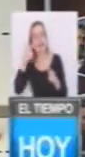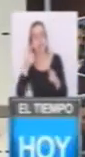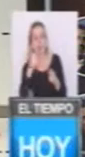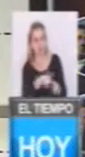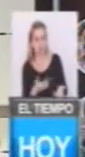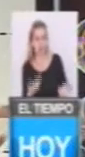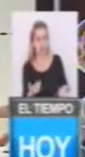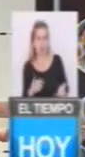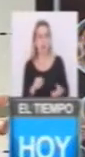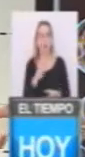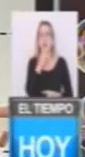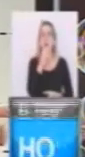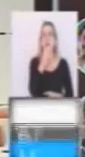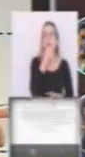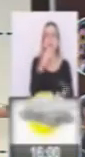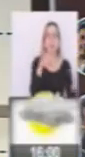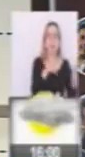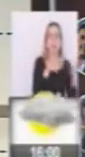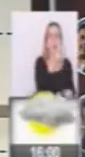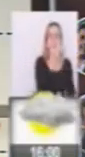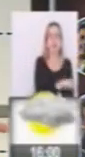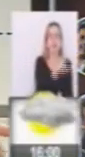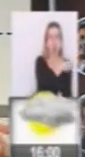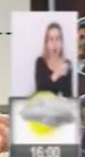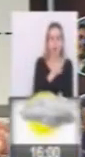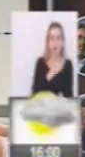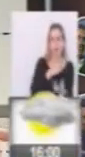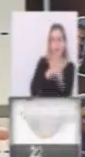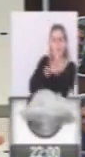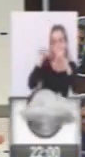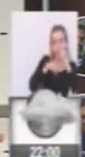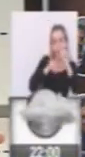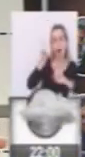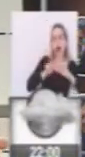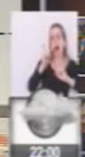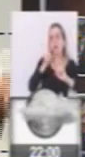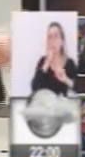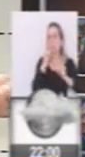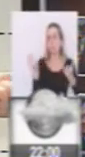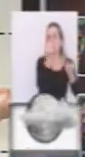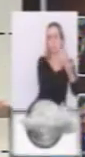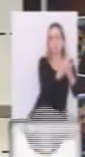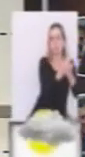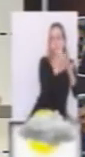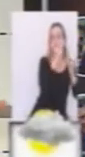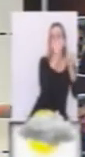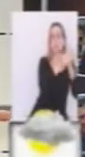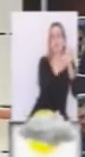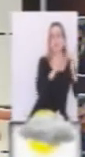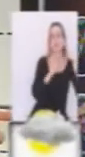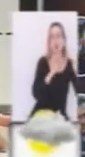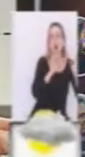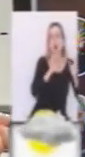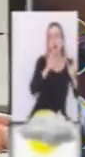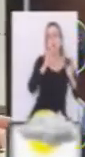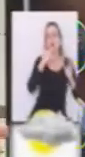Felipe Solá que se vengan a un eventual gobierno de Scioli. Por ejemplo, ofrecerle a Felipe Solá el Ministerio de Agricultura, que él ya lo fue. Ofrecerle